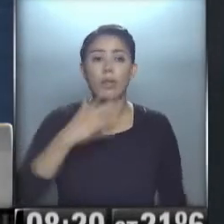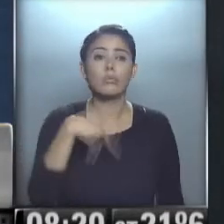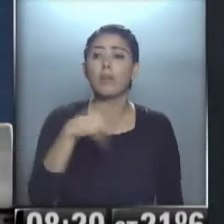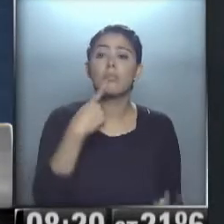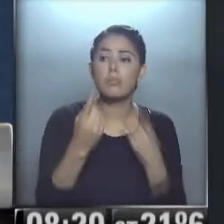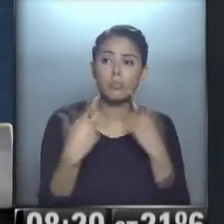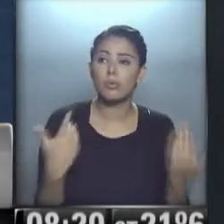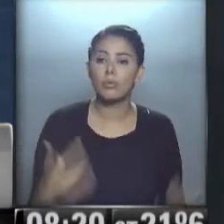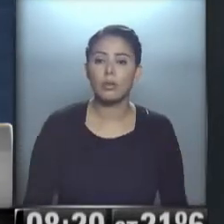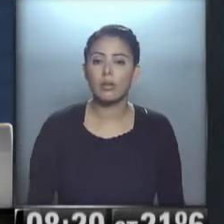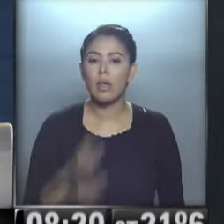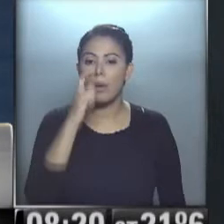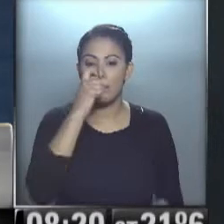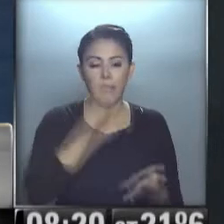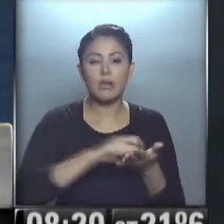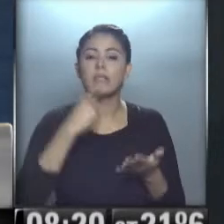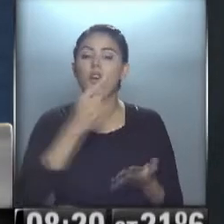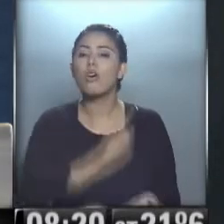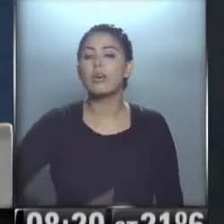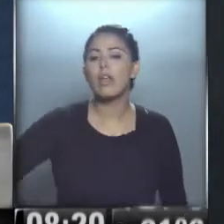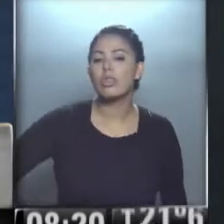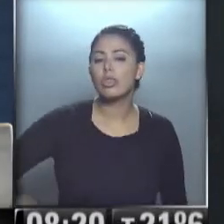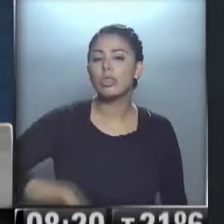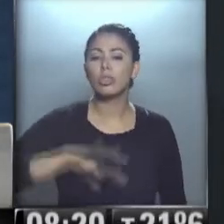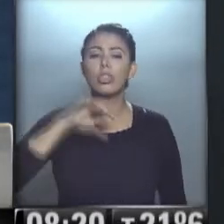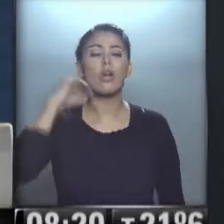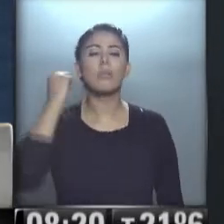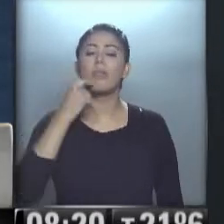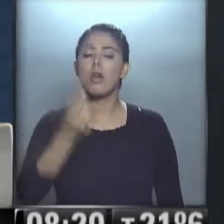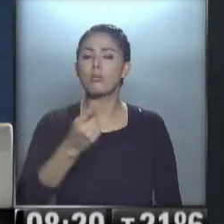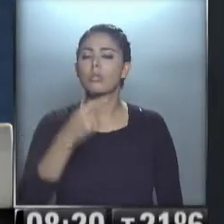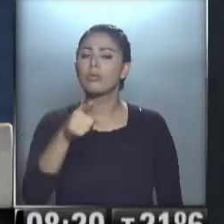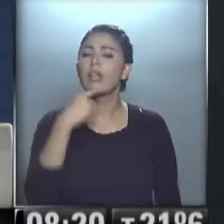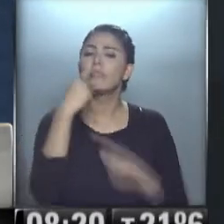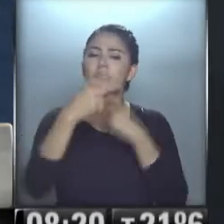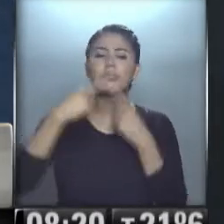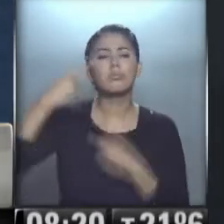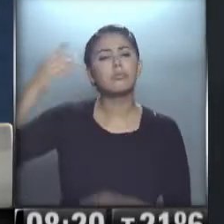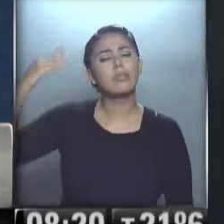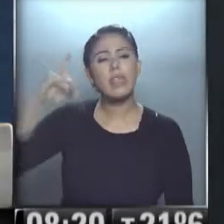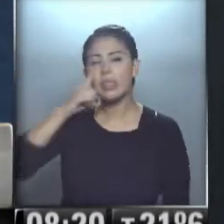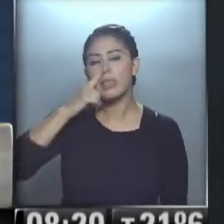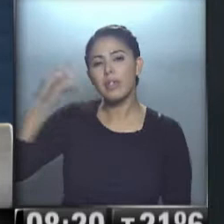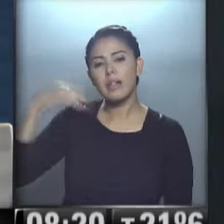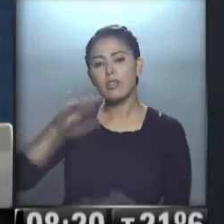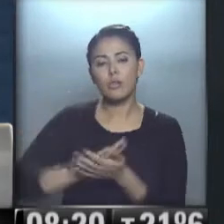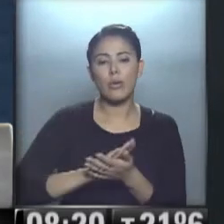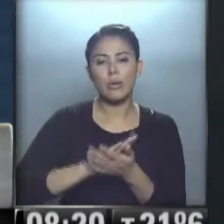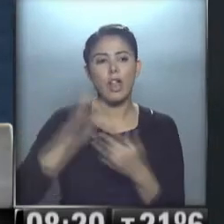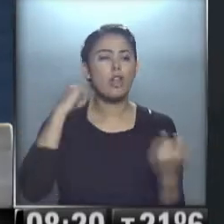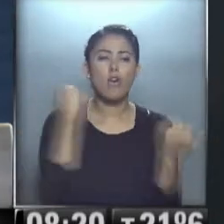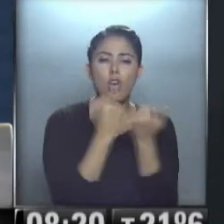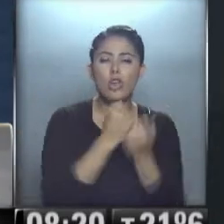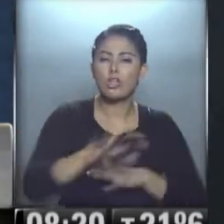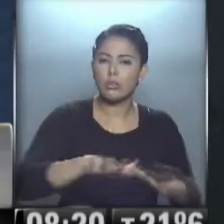preguntas. Gobernador, buenos días. Mariano Rinaldi, El Exprimidor. Quería preguntarle, usted viene hablando desde hace bastantes días del monitoreo de estos